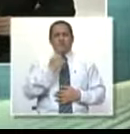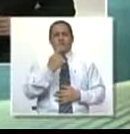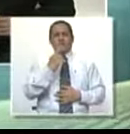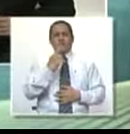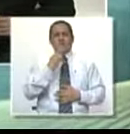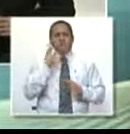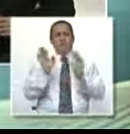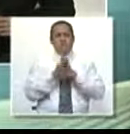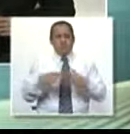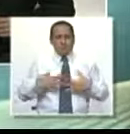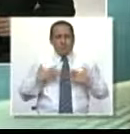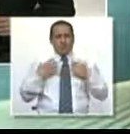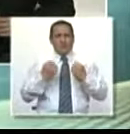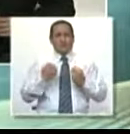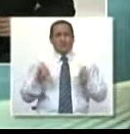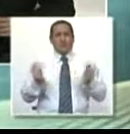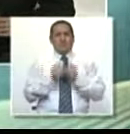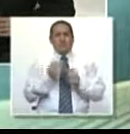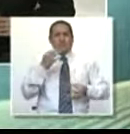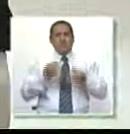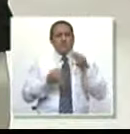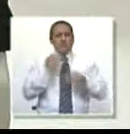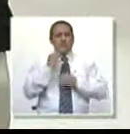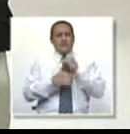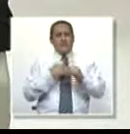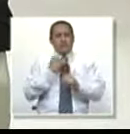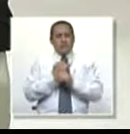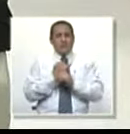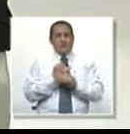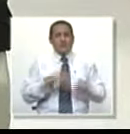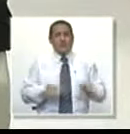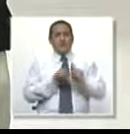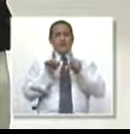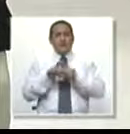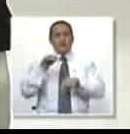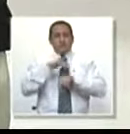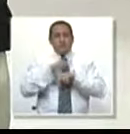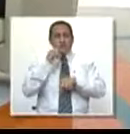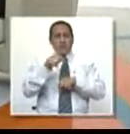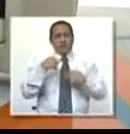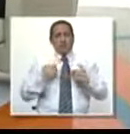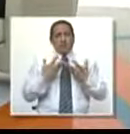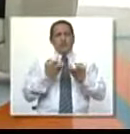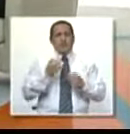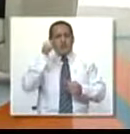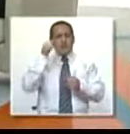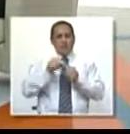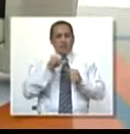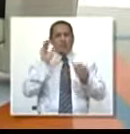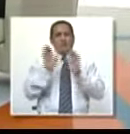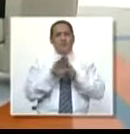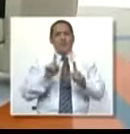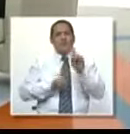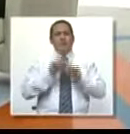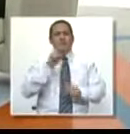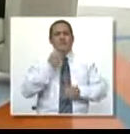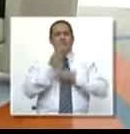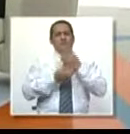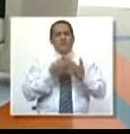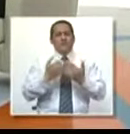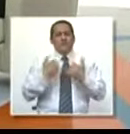han eh fortalecido con la jurisprudencia internacional no sobre eso quisiera que nos recuerde Cuáles son aquellos